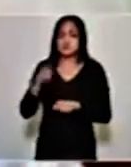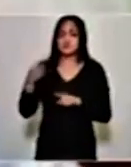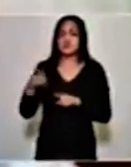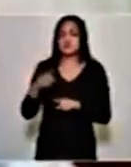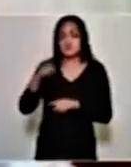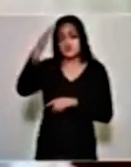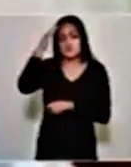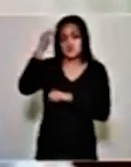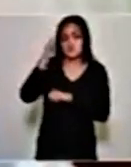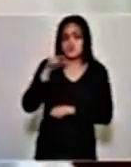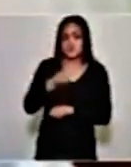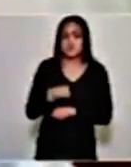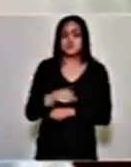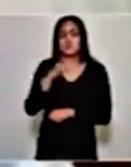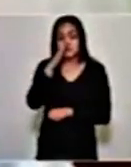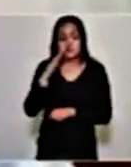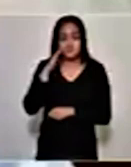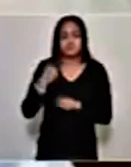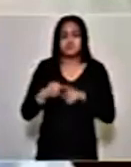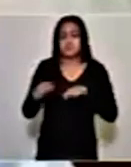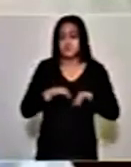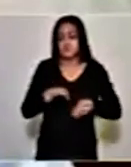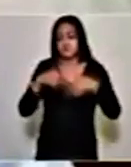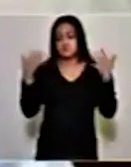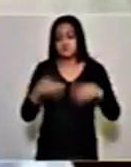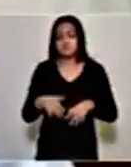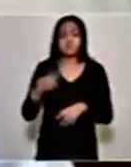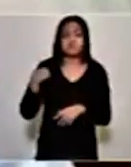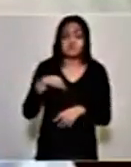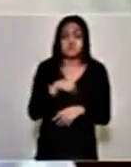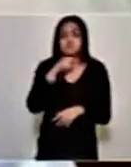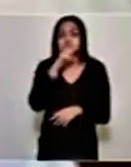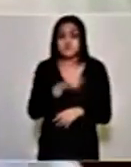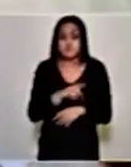ti, a este trabajo que por supuesto a nosotros también